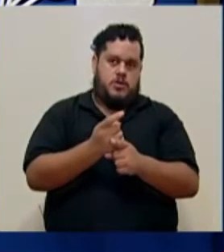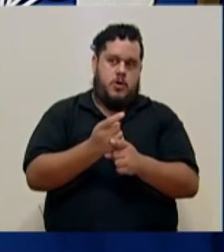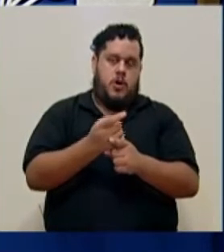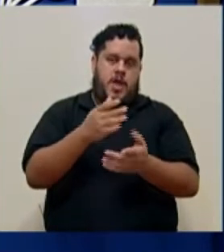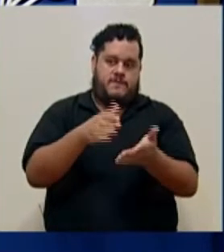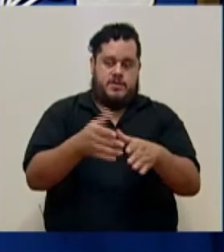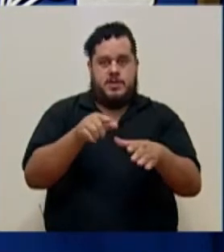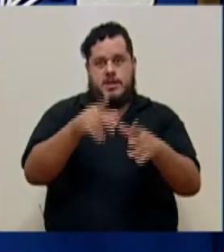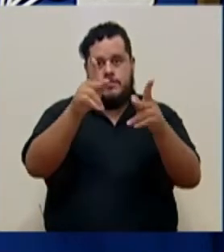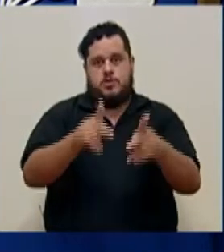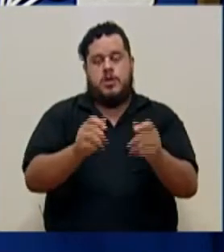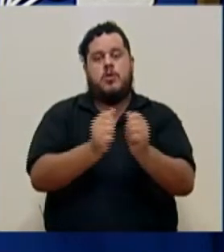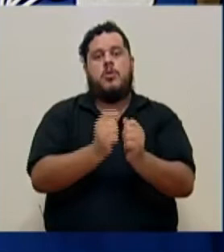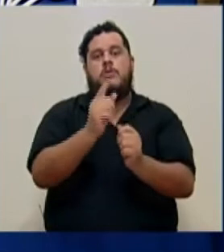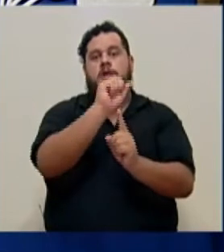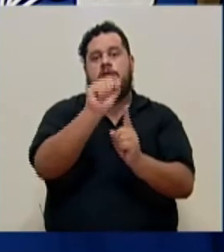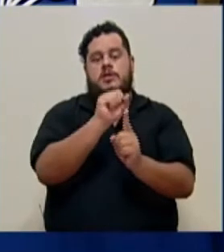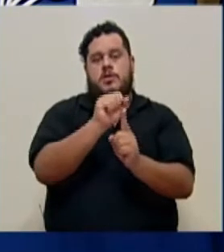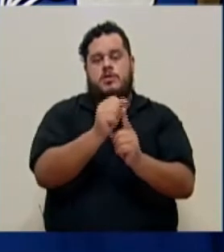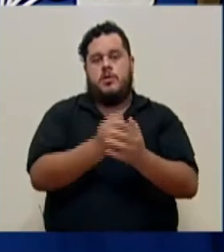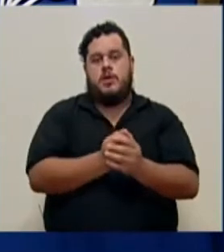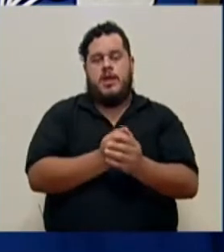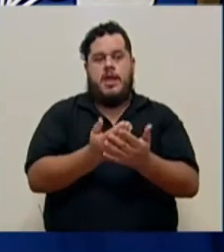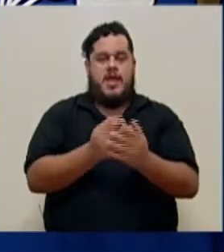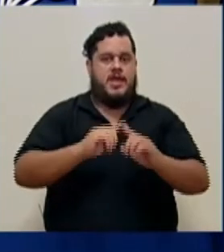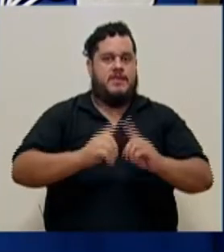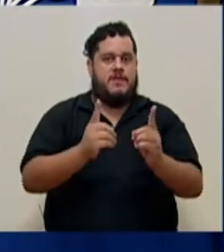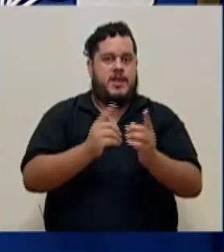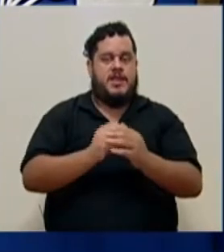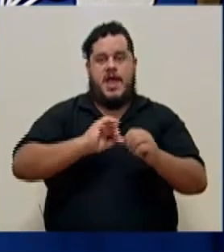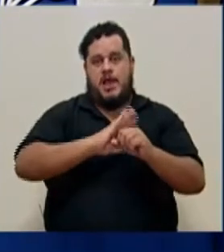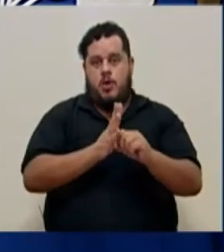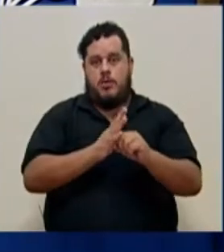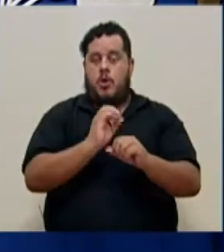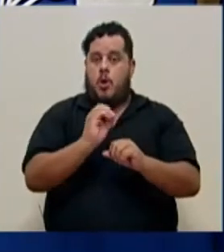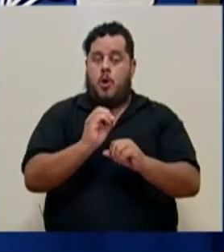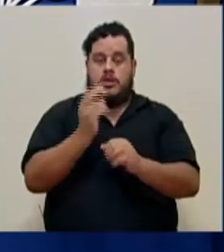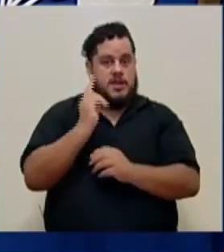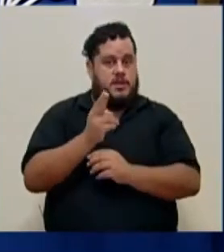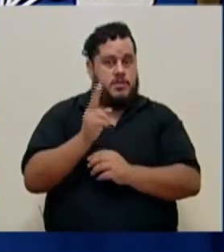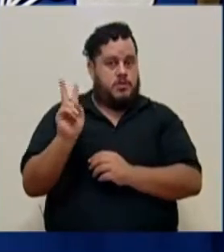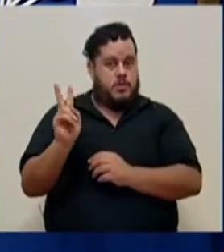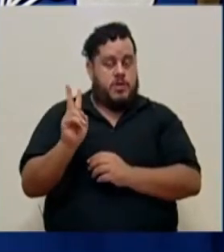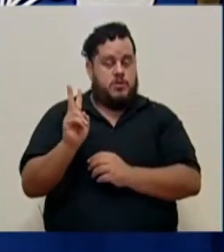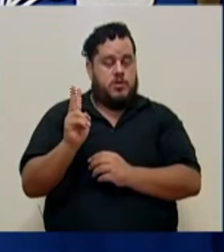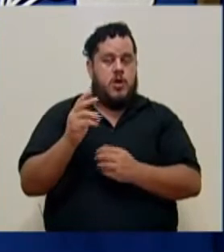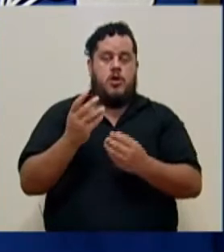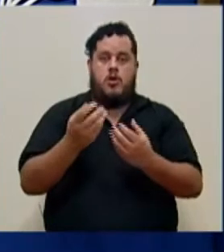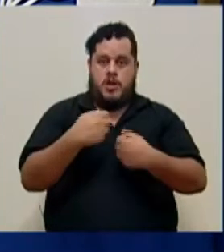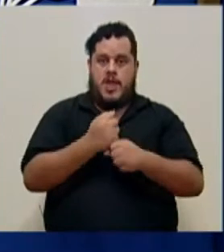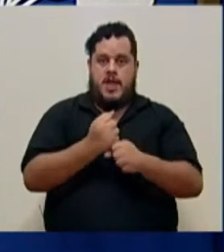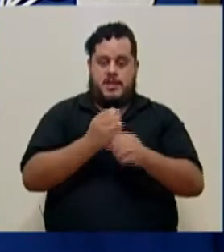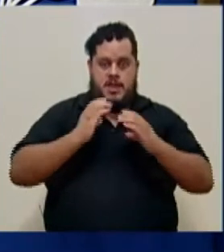persona con una circunstancia más bien ajena al COVID o si es el mismo virus lo que provoca en